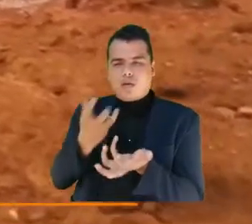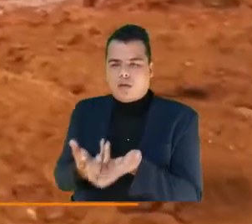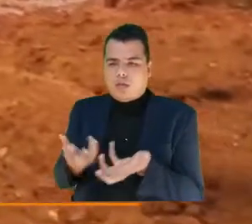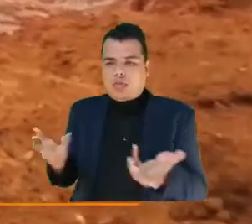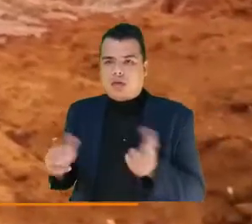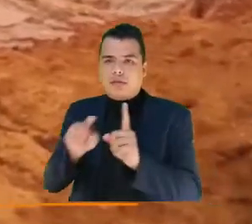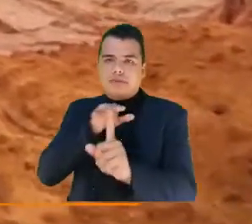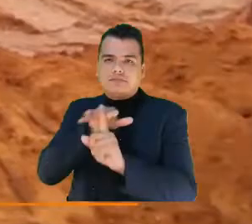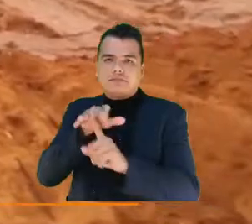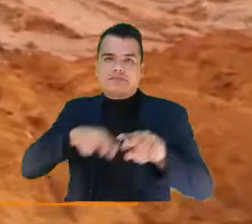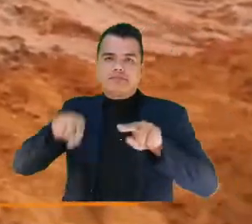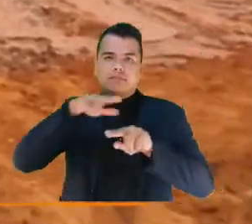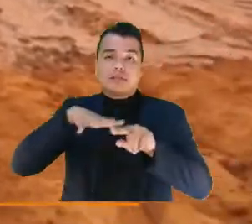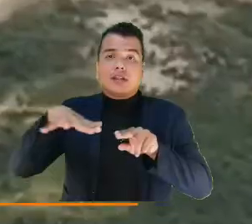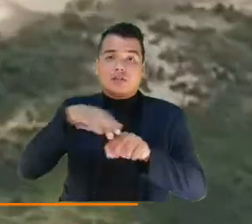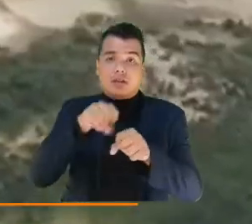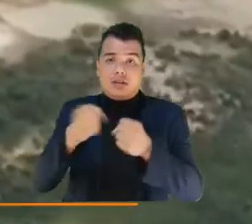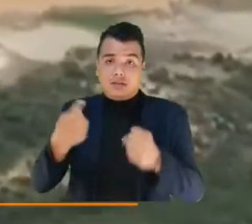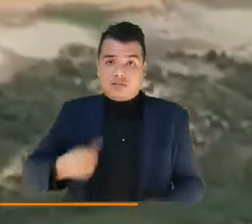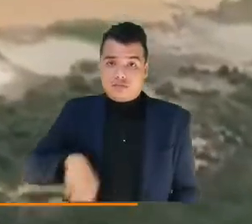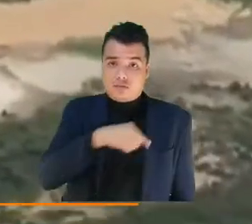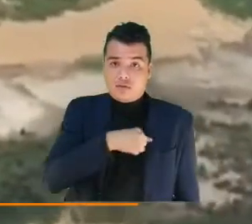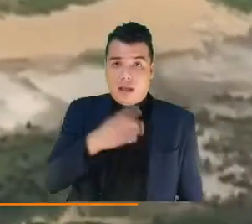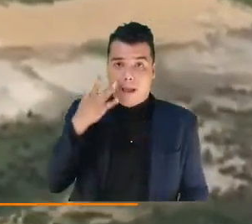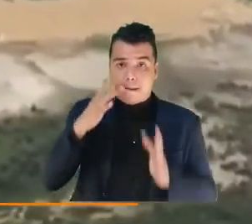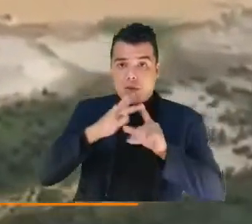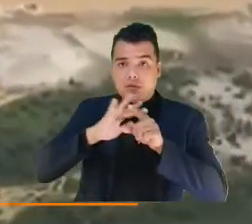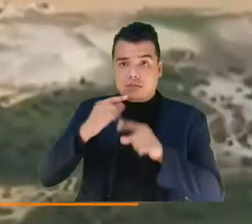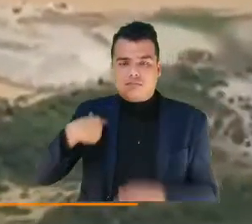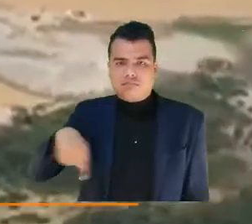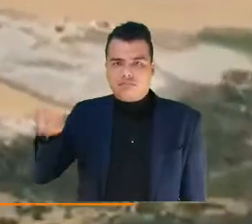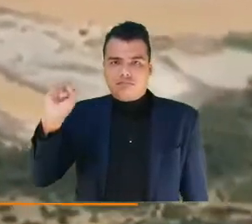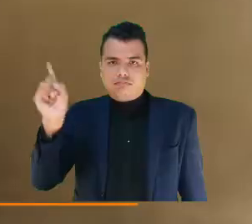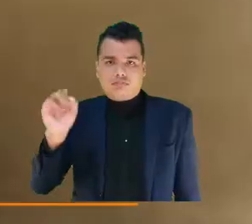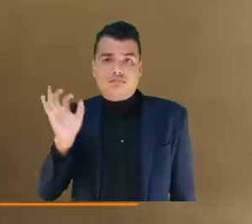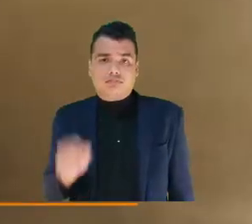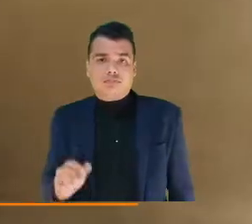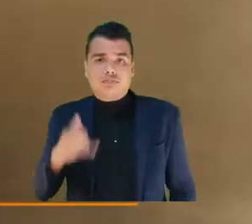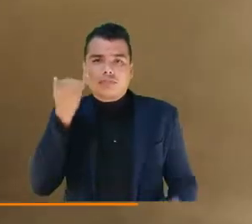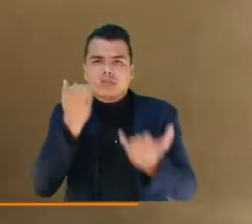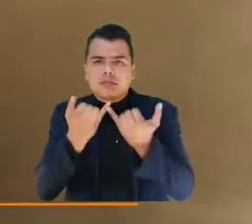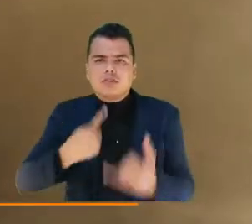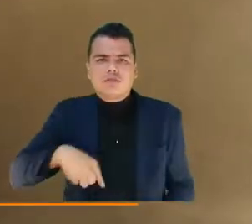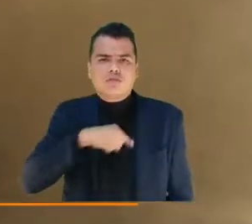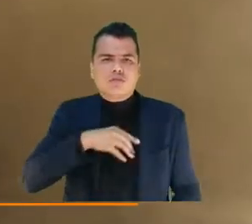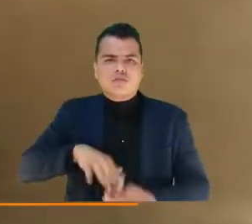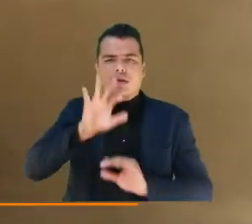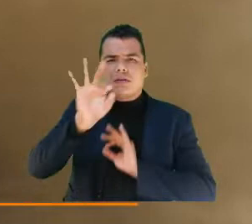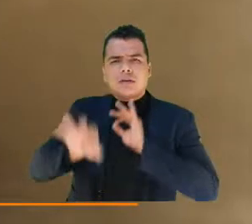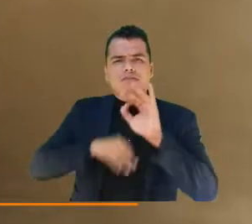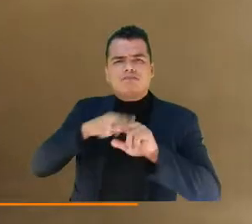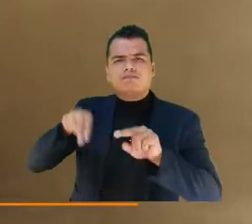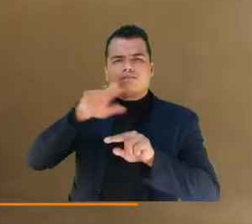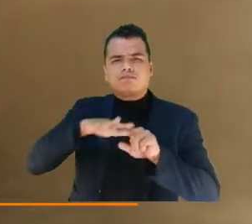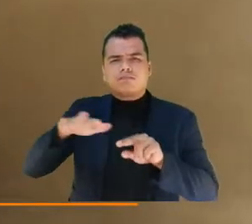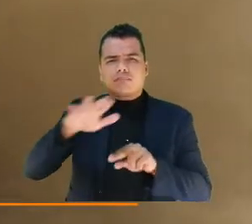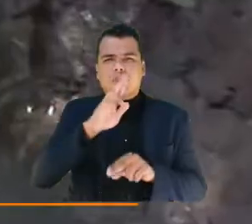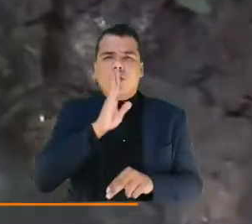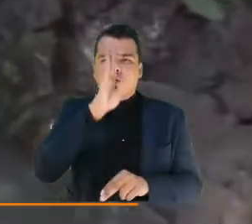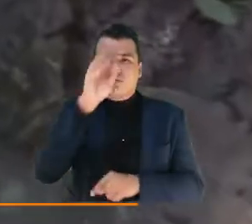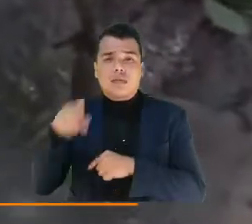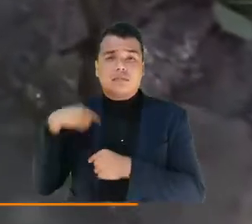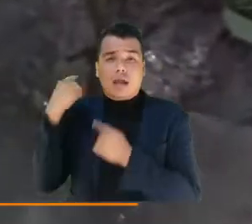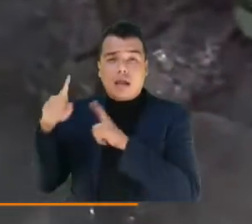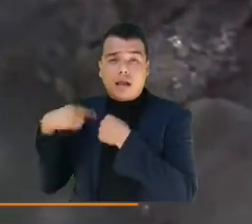genera un gran impacto a la naturaleza. Nosotros no estamos de acuerdo con esas prácticas, nosotros estamos de acuerdo con las prácticas tradicionales